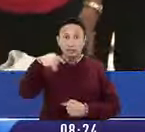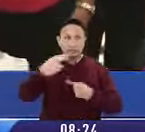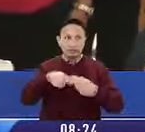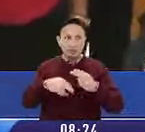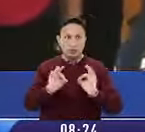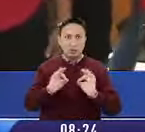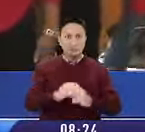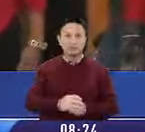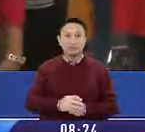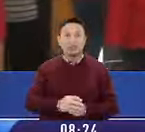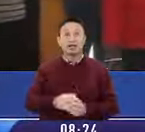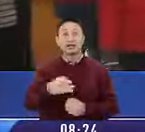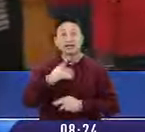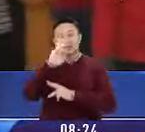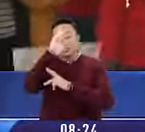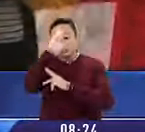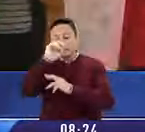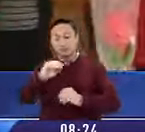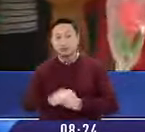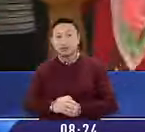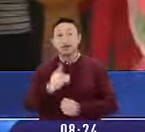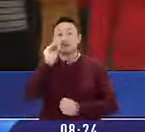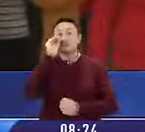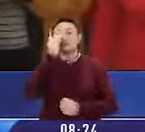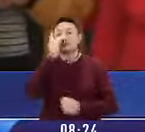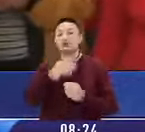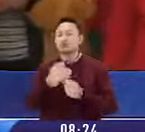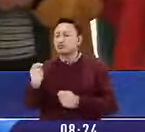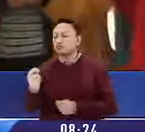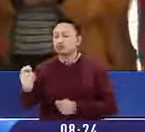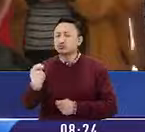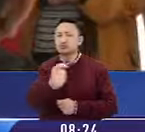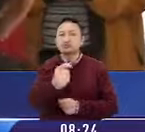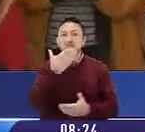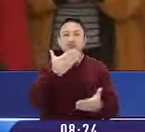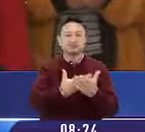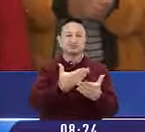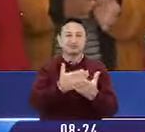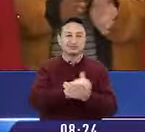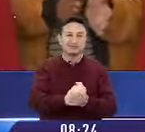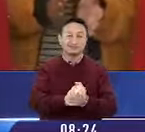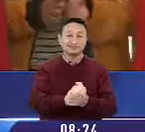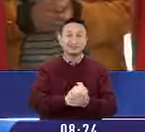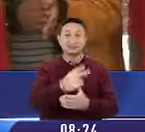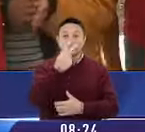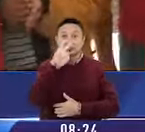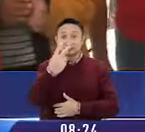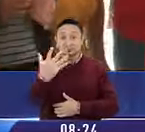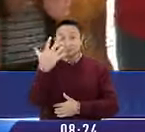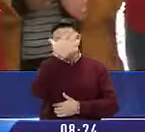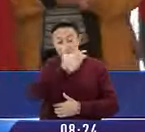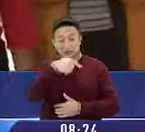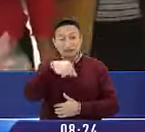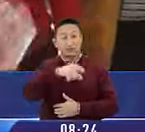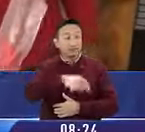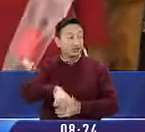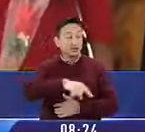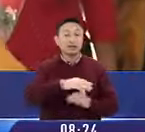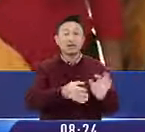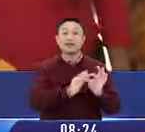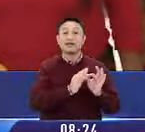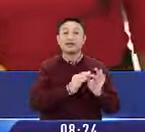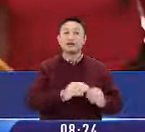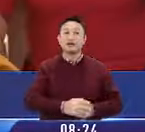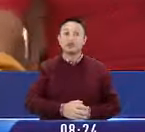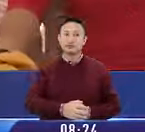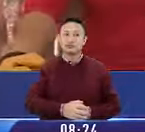hacer el pequeño homenaje de entregar una rosita. ¡Qué lindo! Muchas gracias. Miren, qué linda la gente de acá del sector de Calderón.